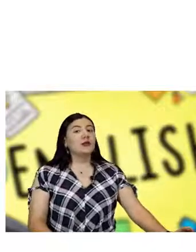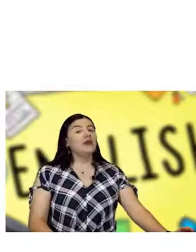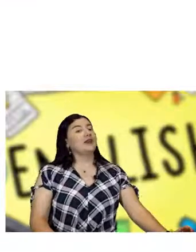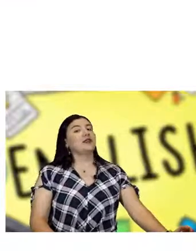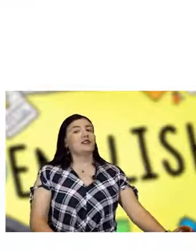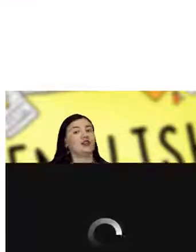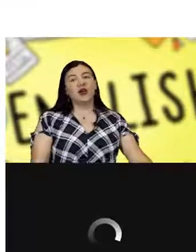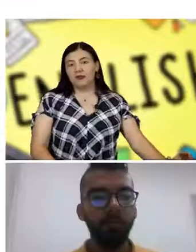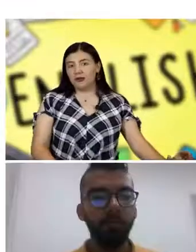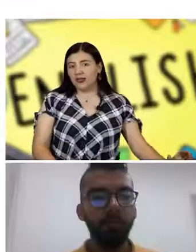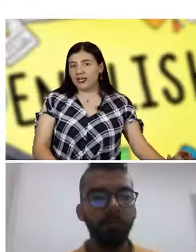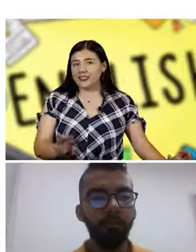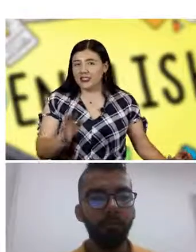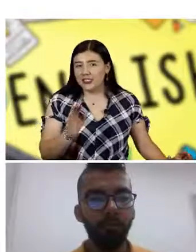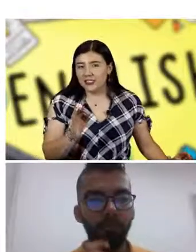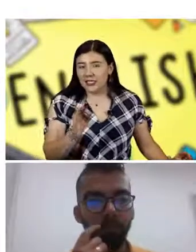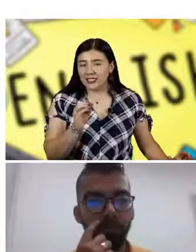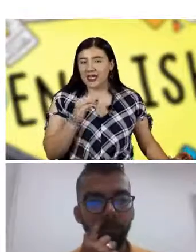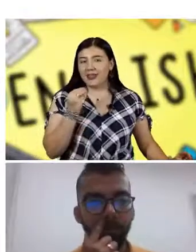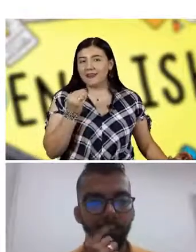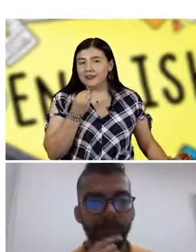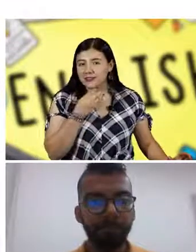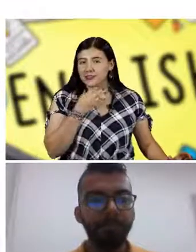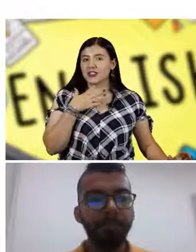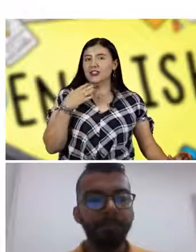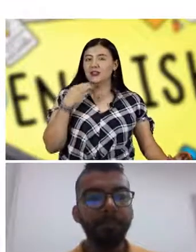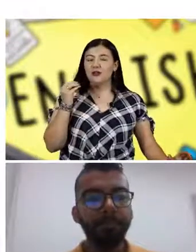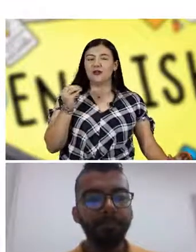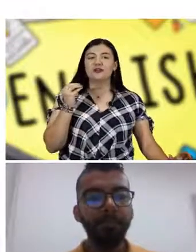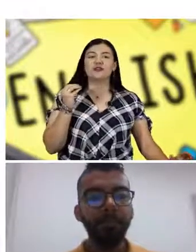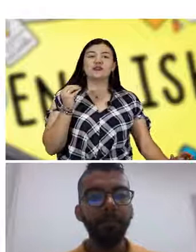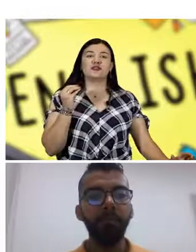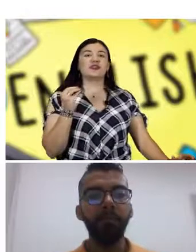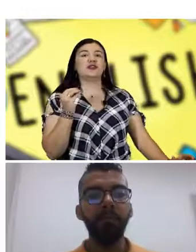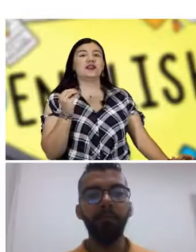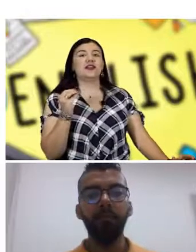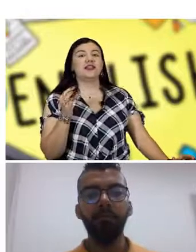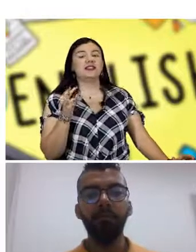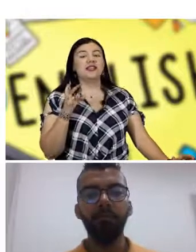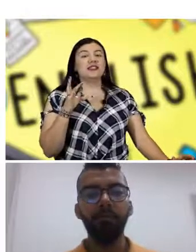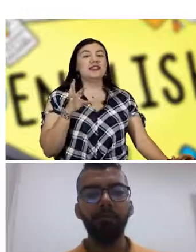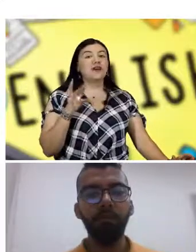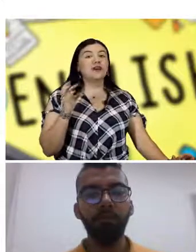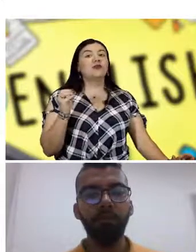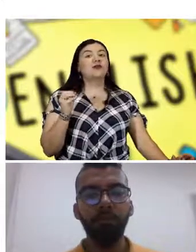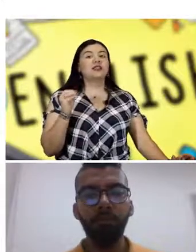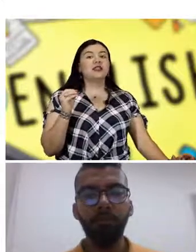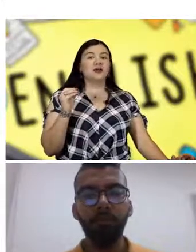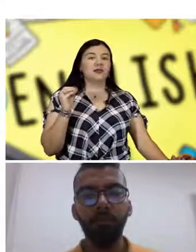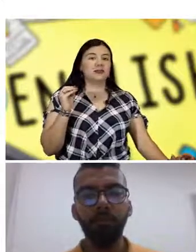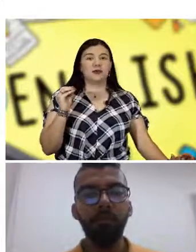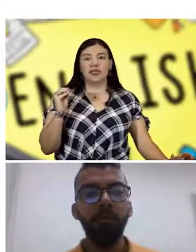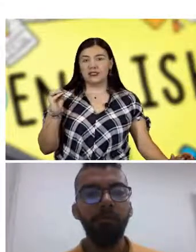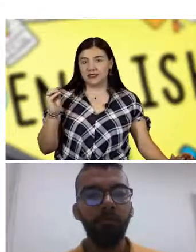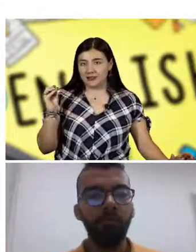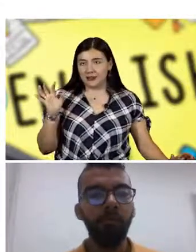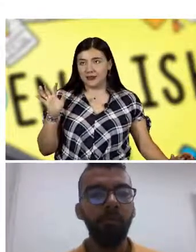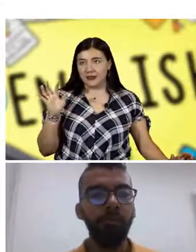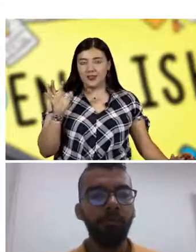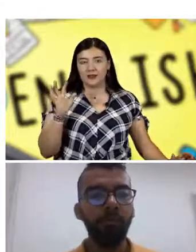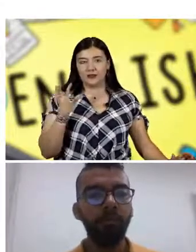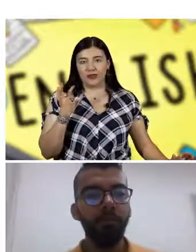de pronto mientras yo hablo, allí en el chat, antes de yo decirlo, alguno de nuestros estudiantes sabe cómo decirlo, pues